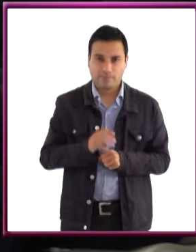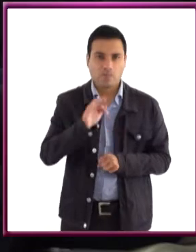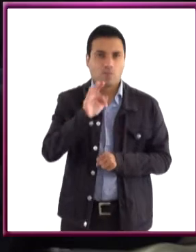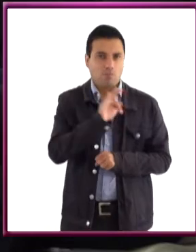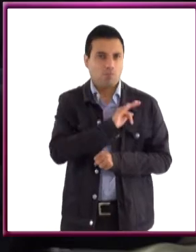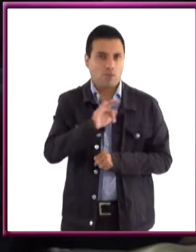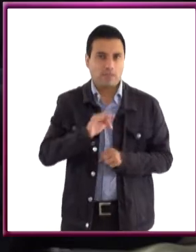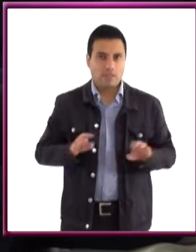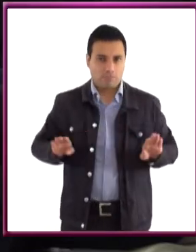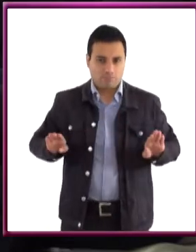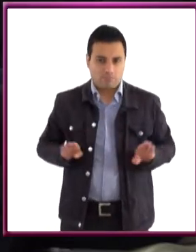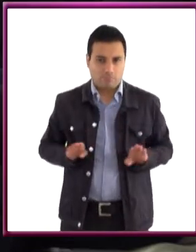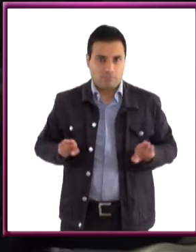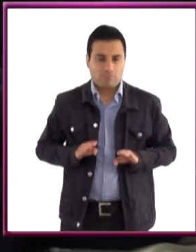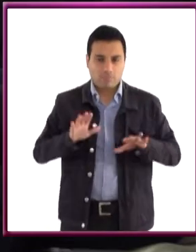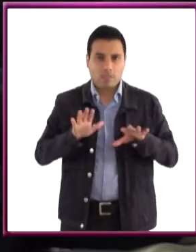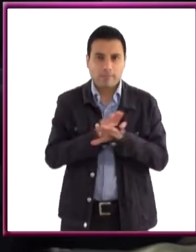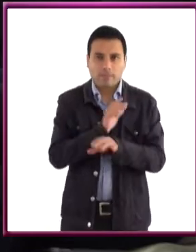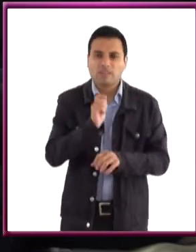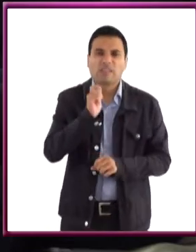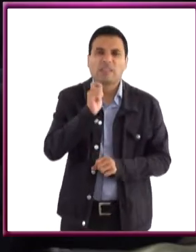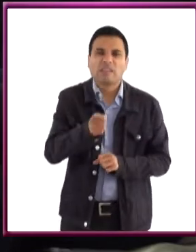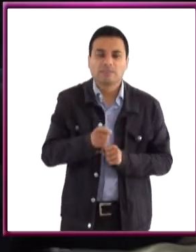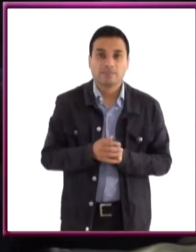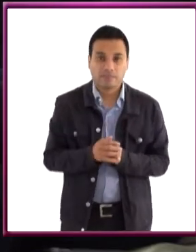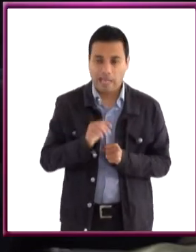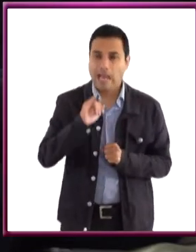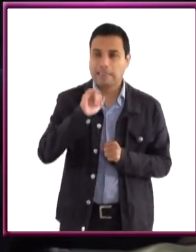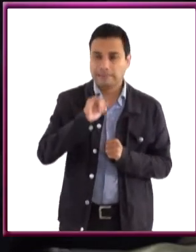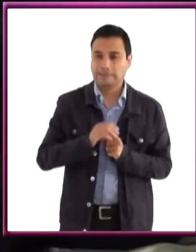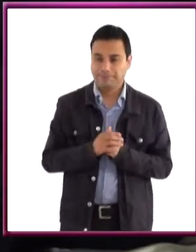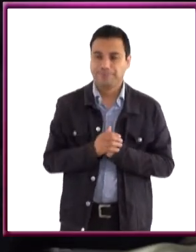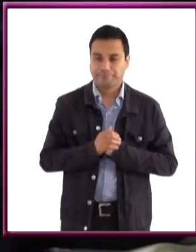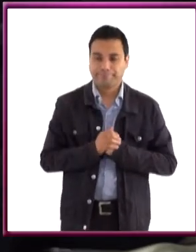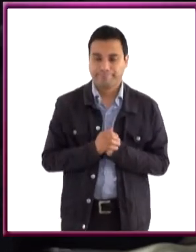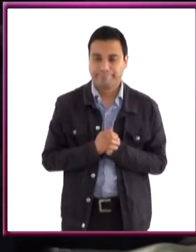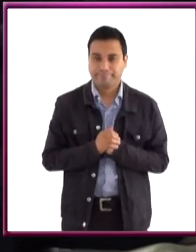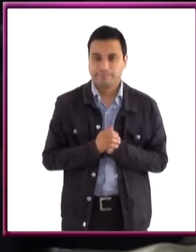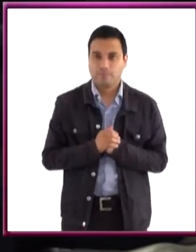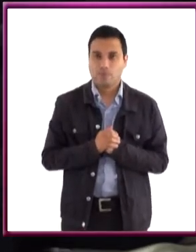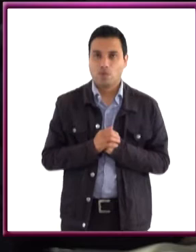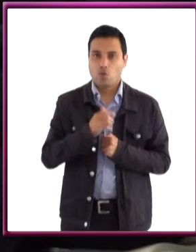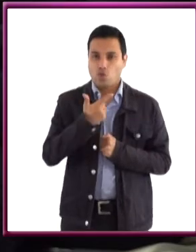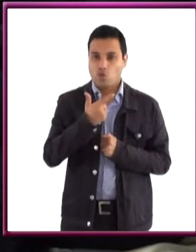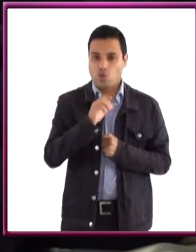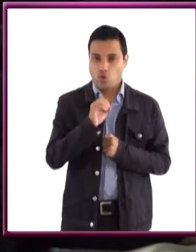algunos rasgos de la personalidad. ¿Nos podría hablar un poco sobre eso? Sí, Daniel Goleman